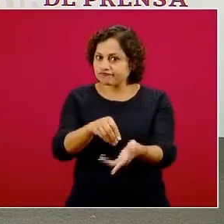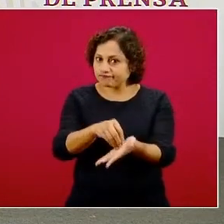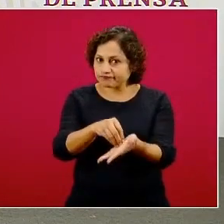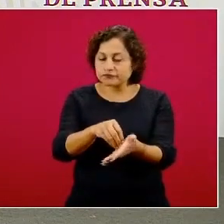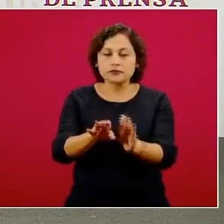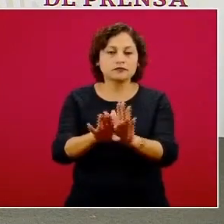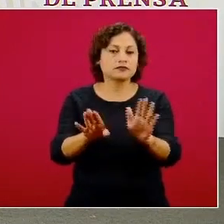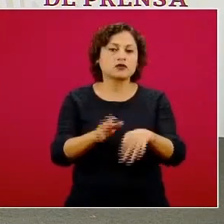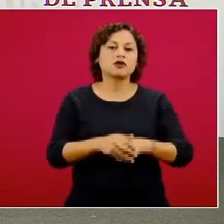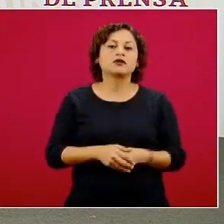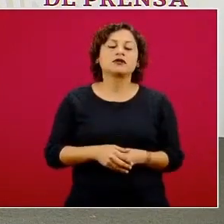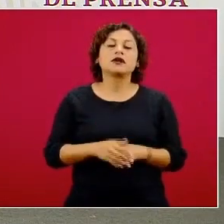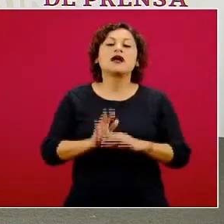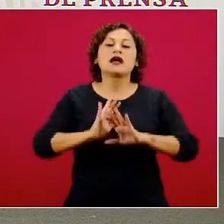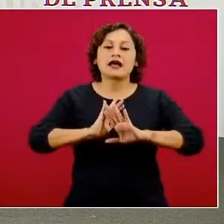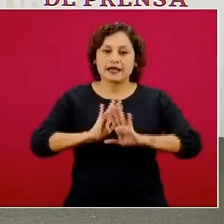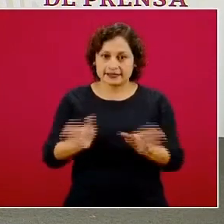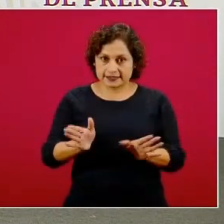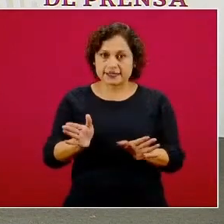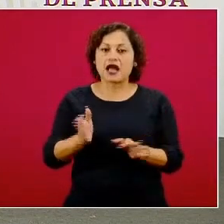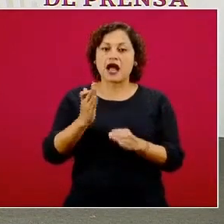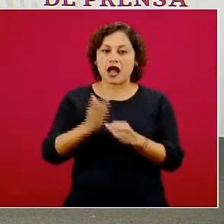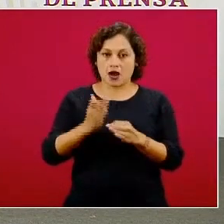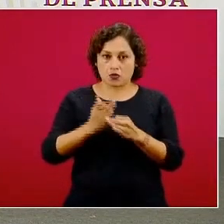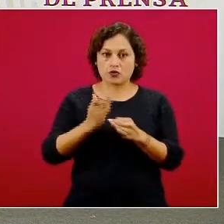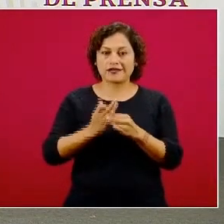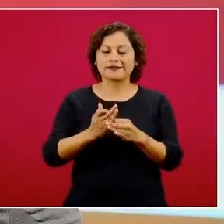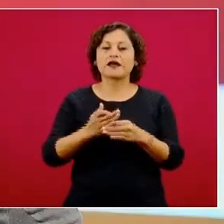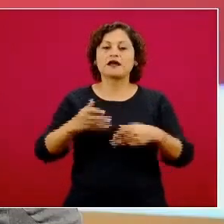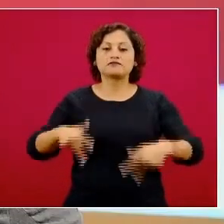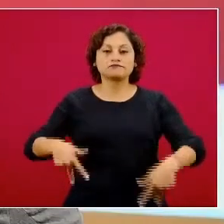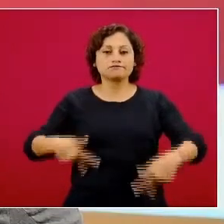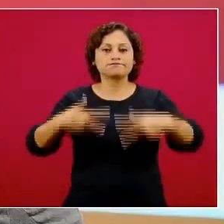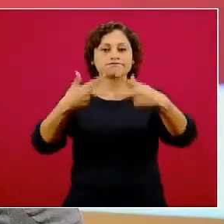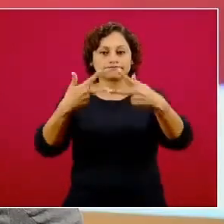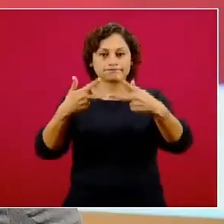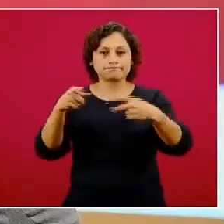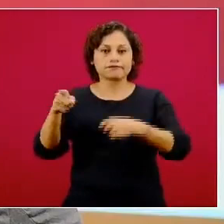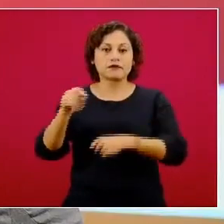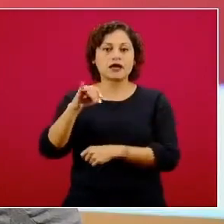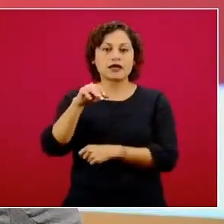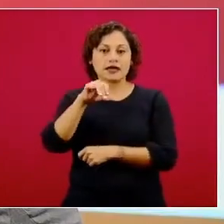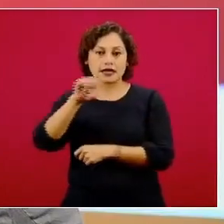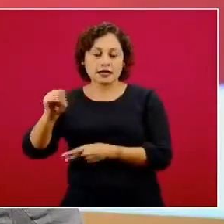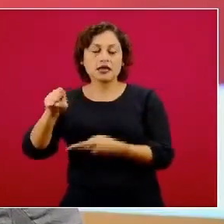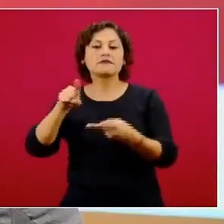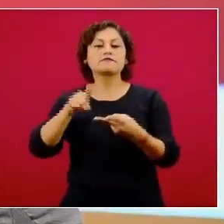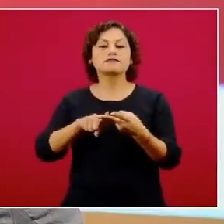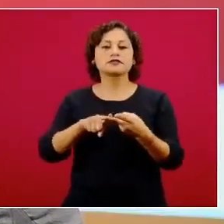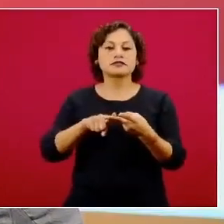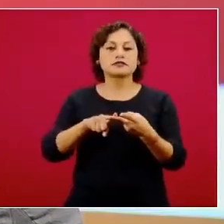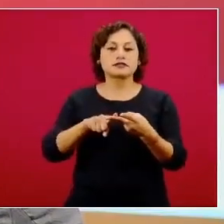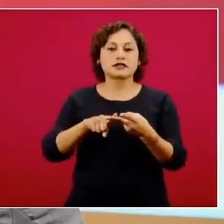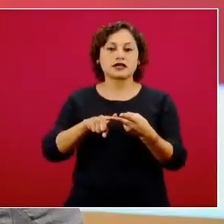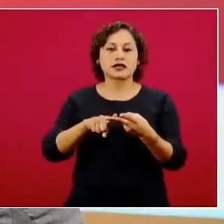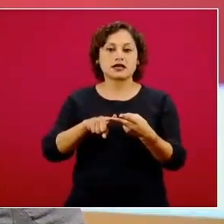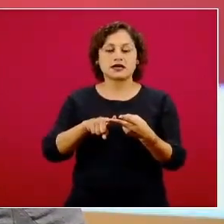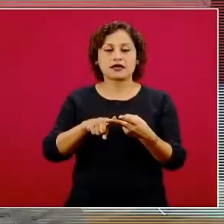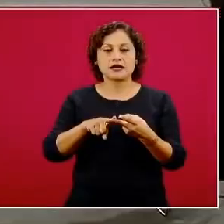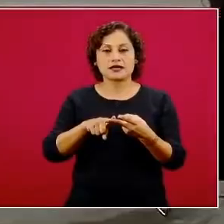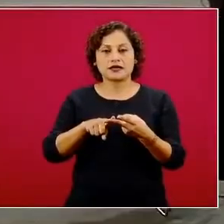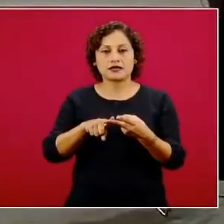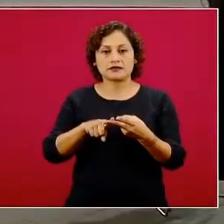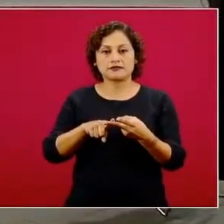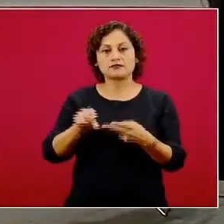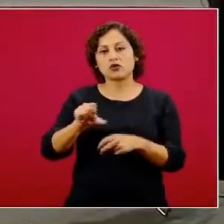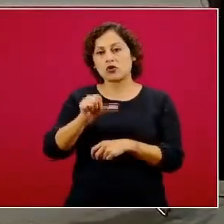Ya se ha iniciado una estrategia de telerehabilitación en el Instituto Mexicano del Seguro Social y también